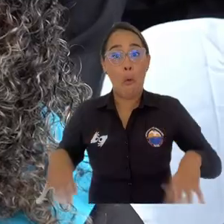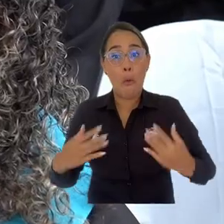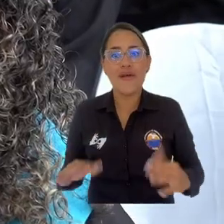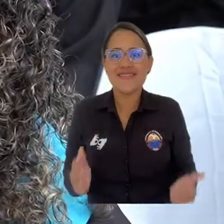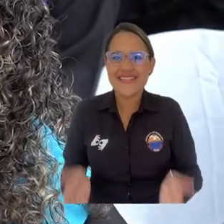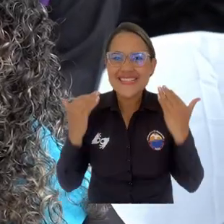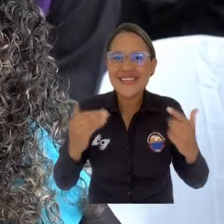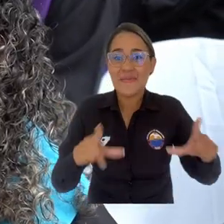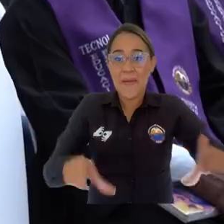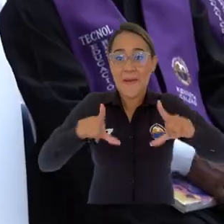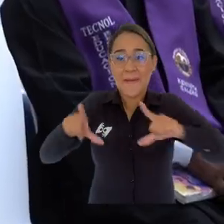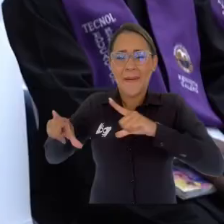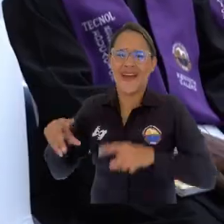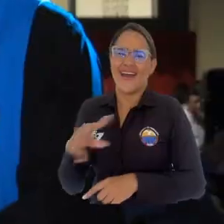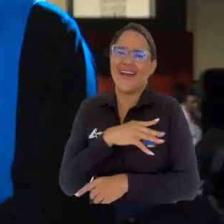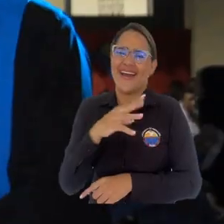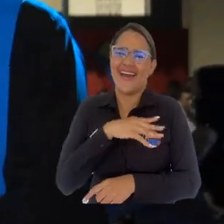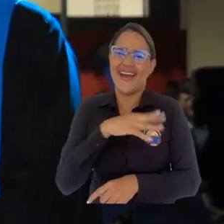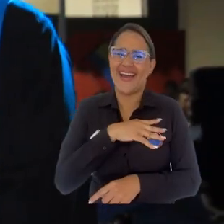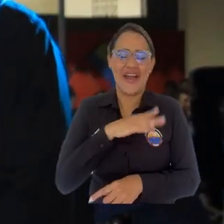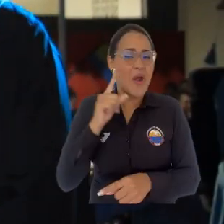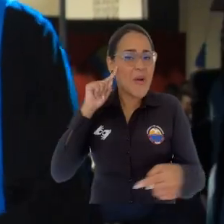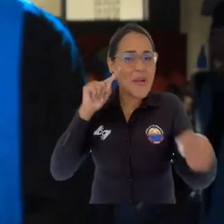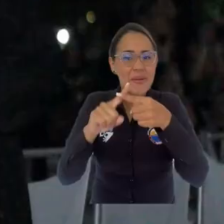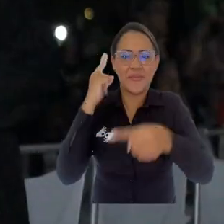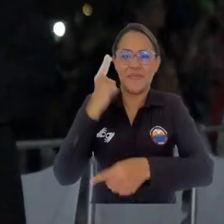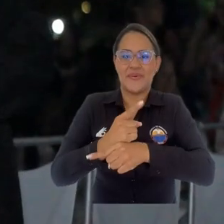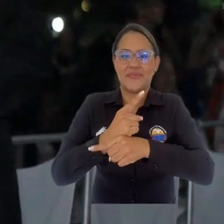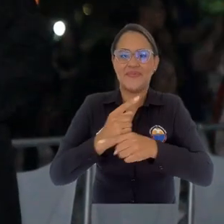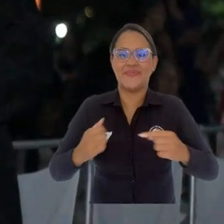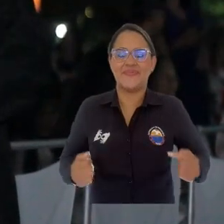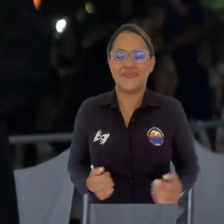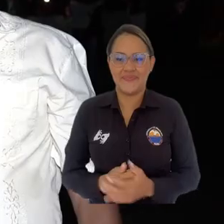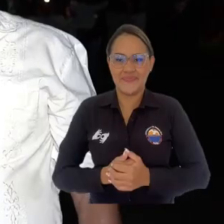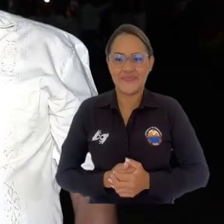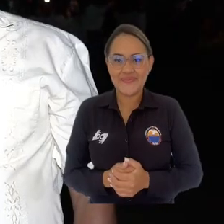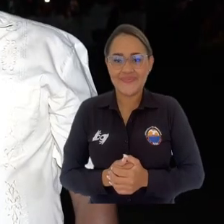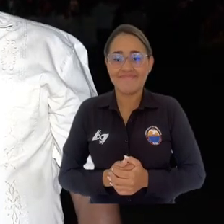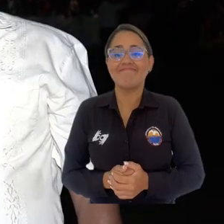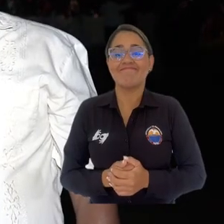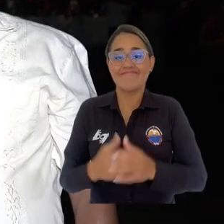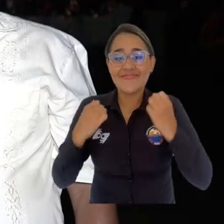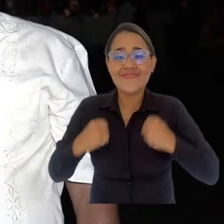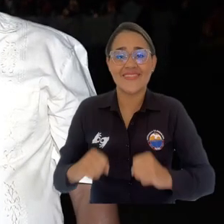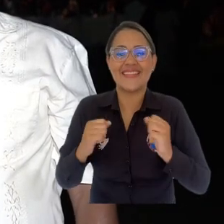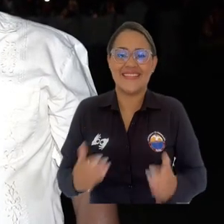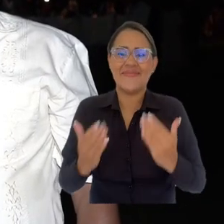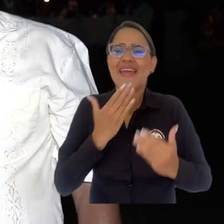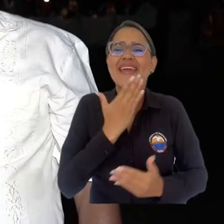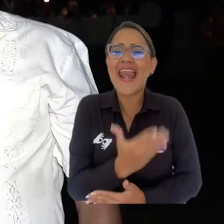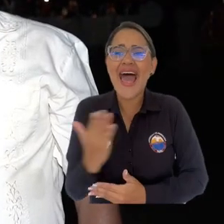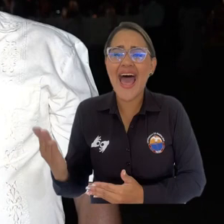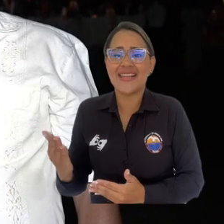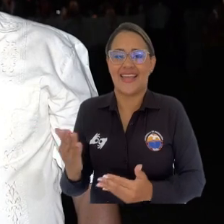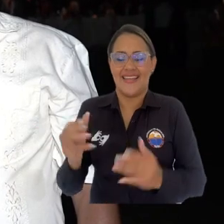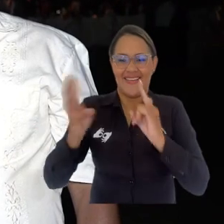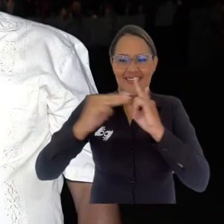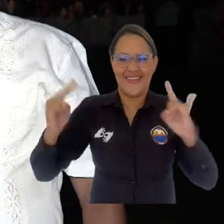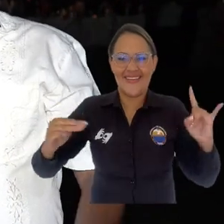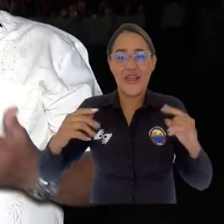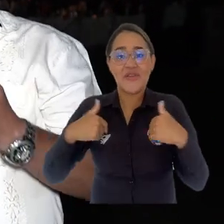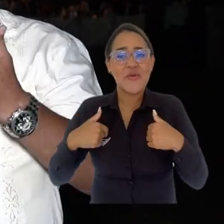entusiasmo por los estudiantes quienes vieron materializado el fruto de sus esfuerzos Muchas gracias universad al Magdalena por esta